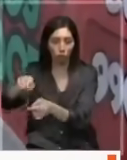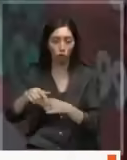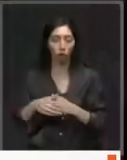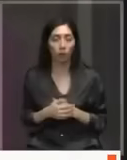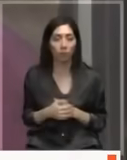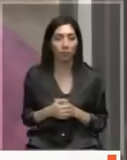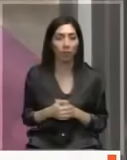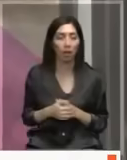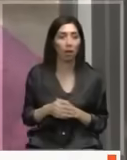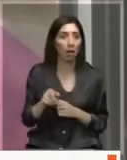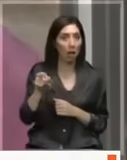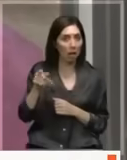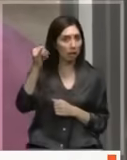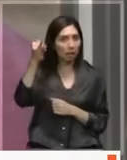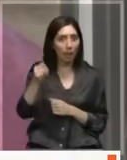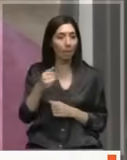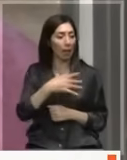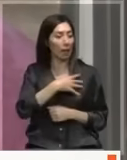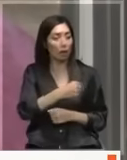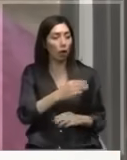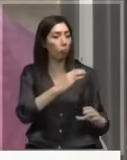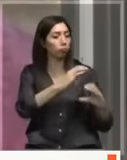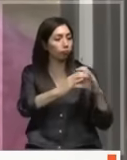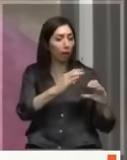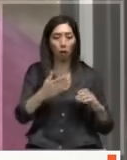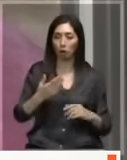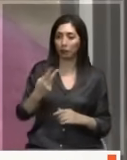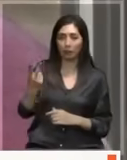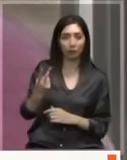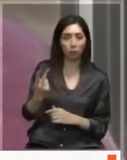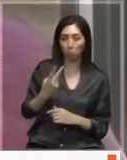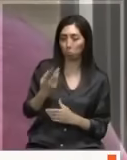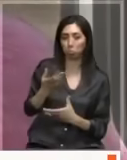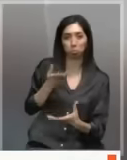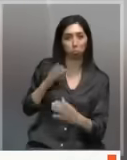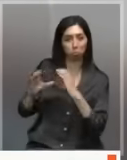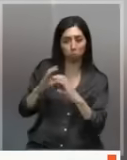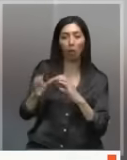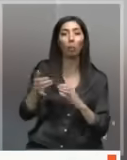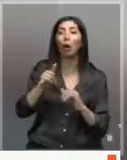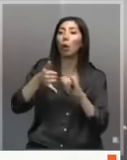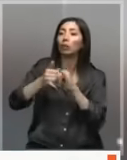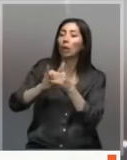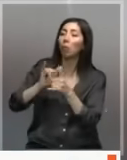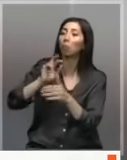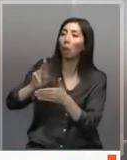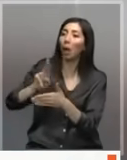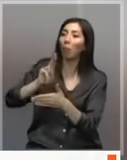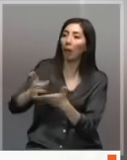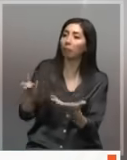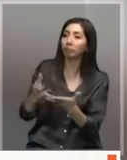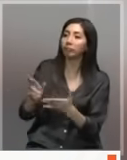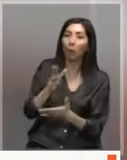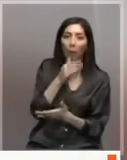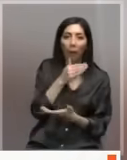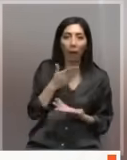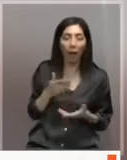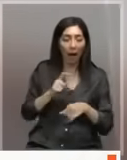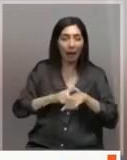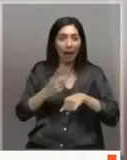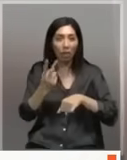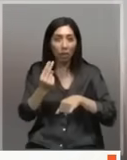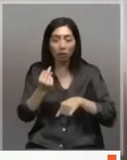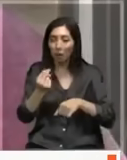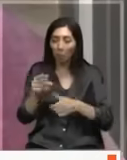estaba muy conectada con su hijo, con nosotros, y dejó de contestar los WhatsApp, entonces nos asustamos. Ya a las 12 del día no subimos más de